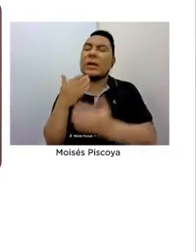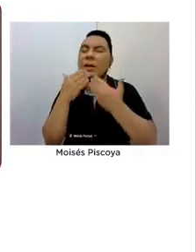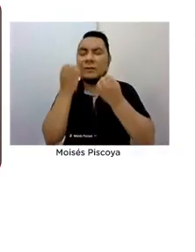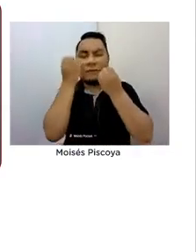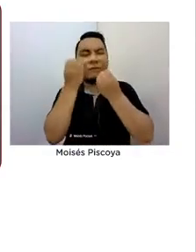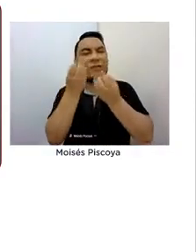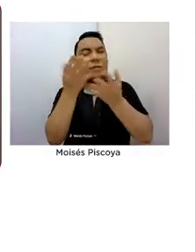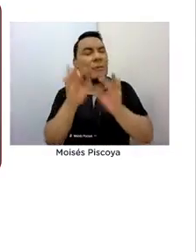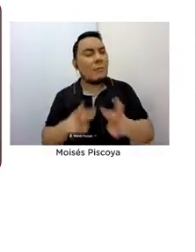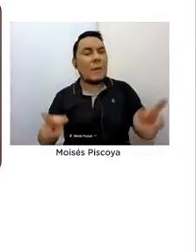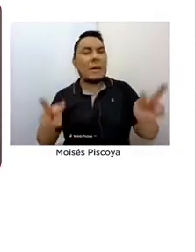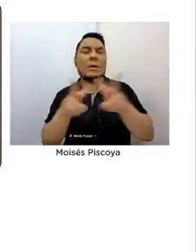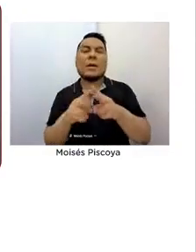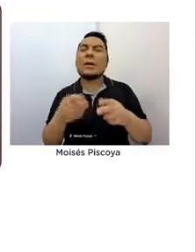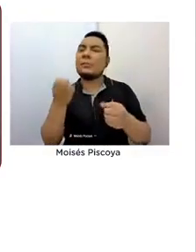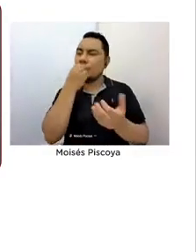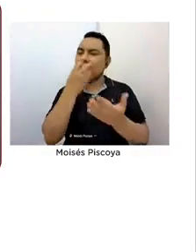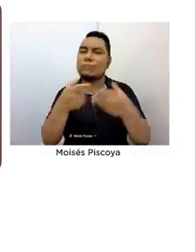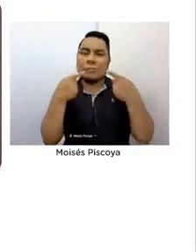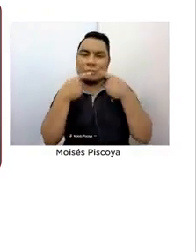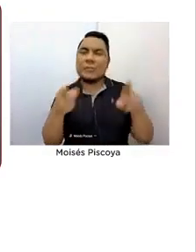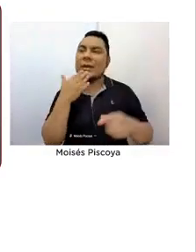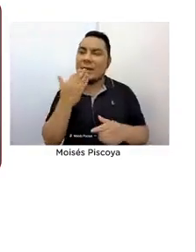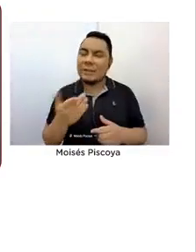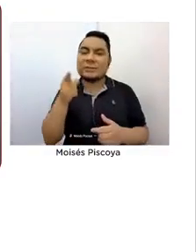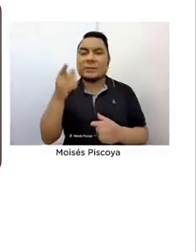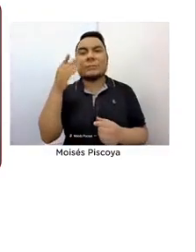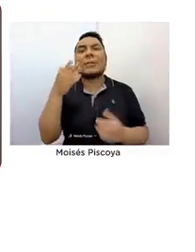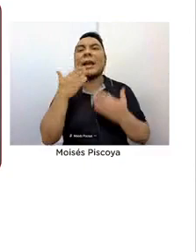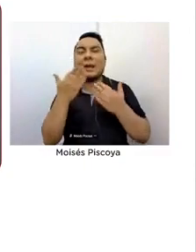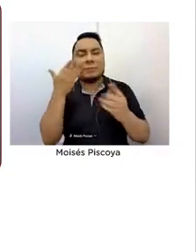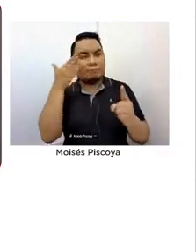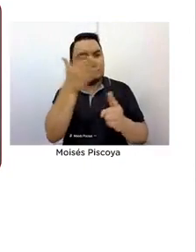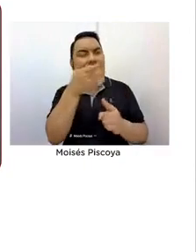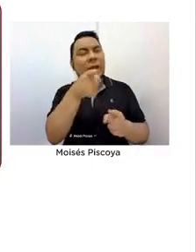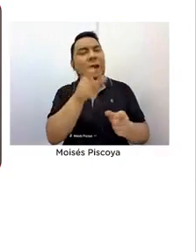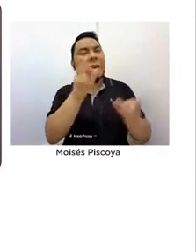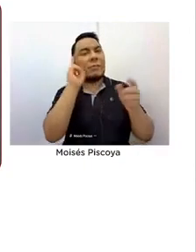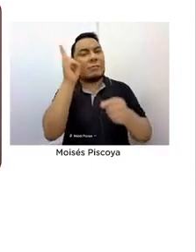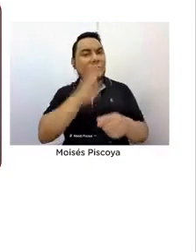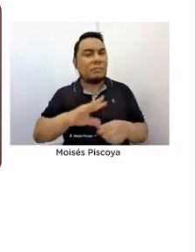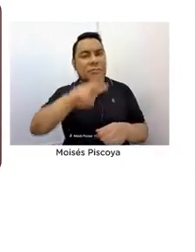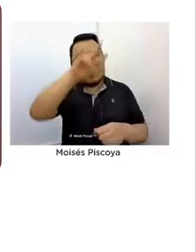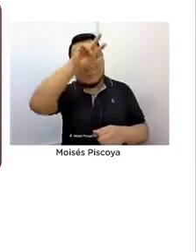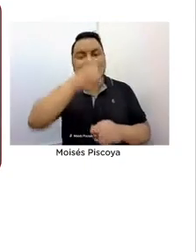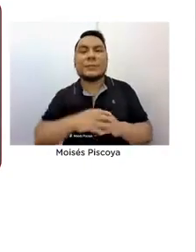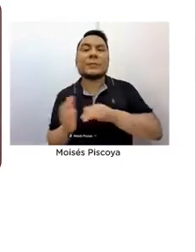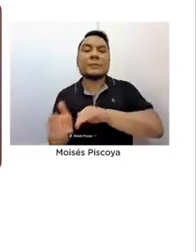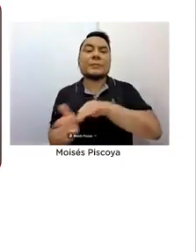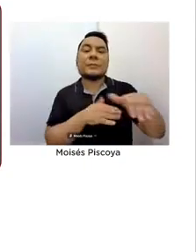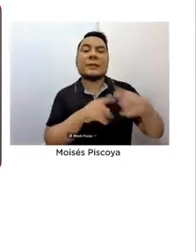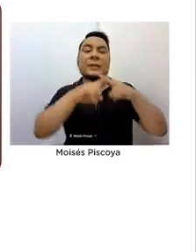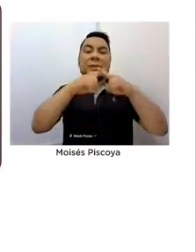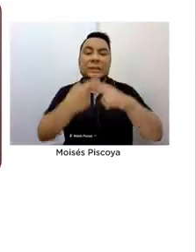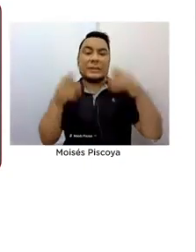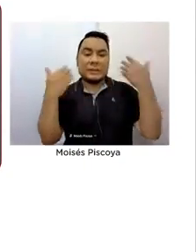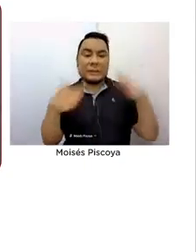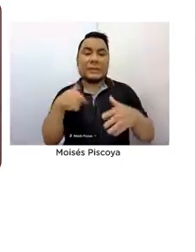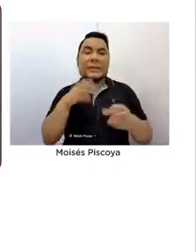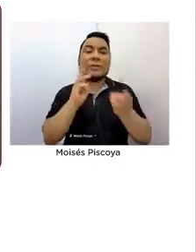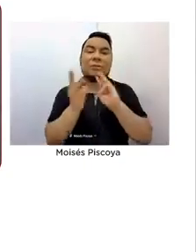valiosas palabras, gran mensaje y gracias por haberse dirigido a los docentes del país. Iniciamos ya entonces nuestro